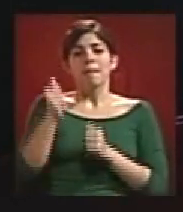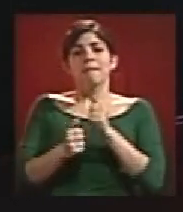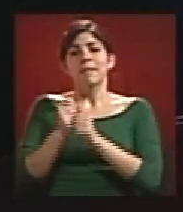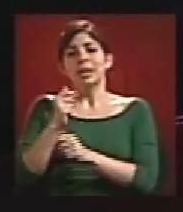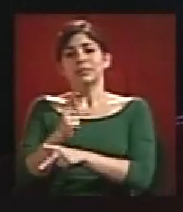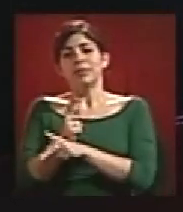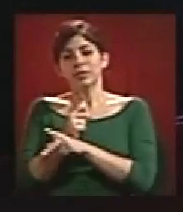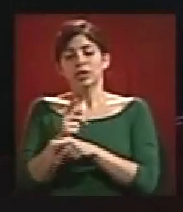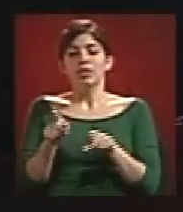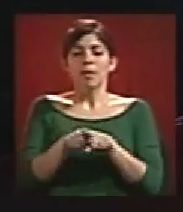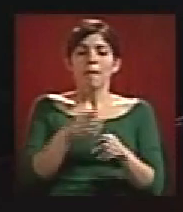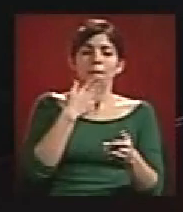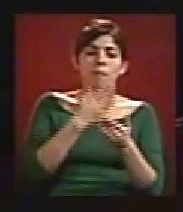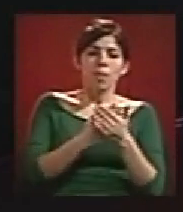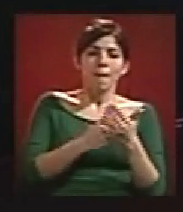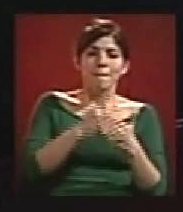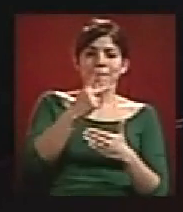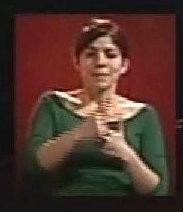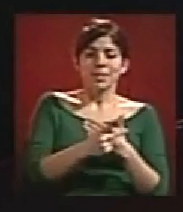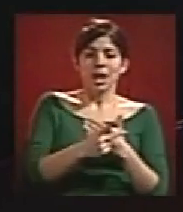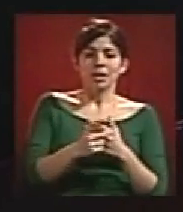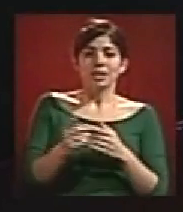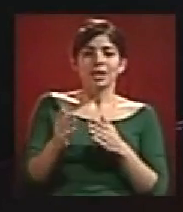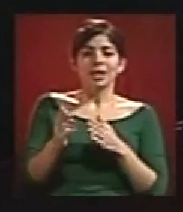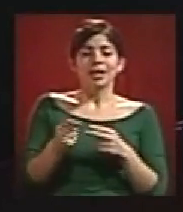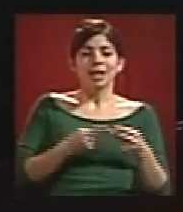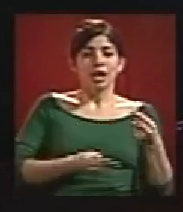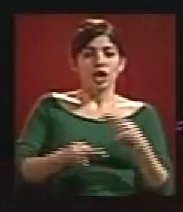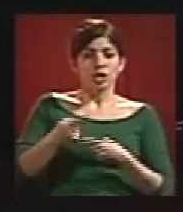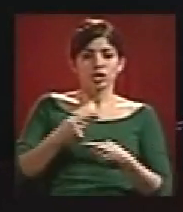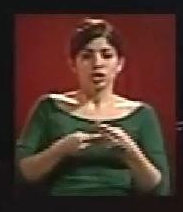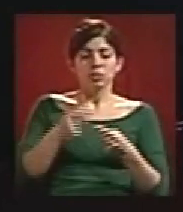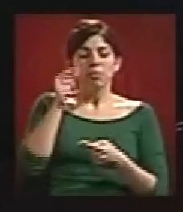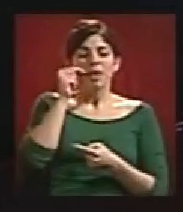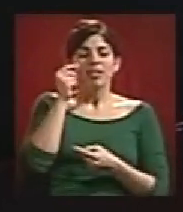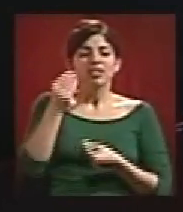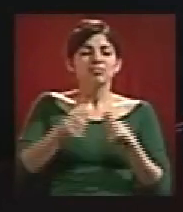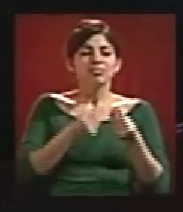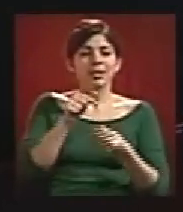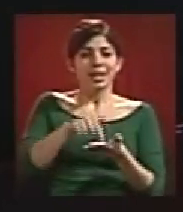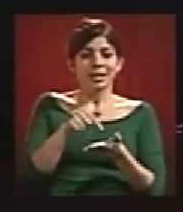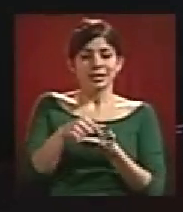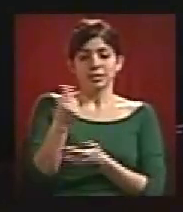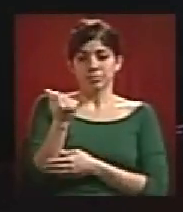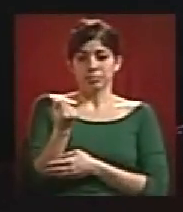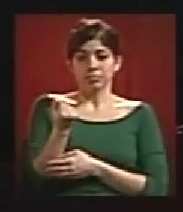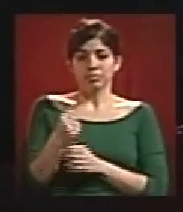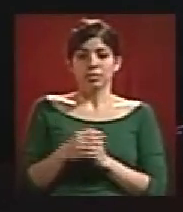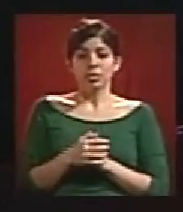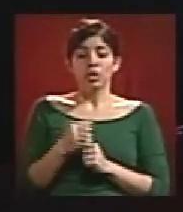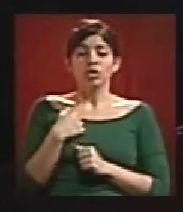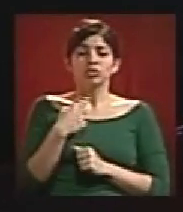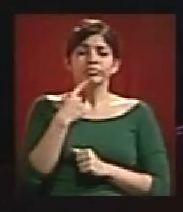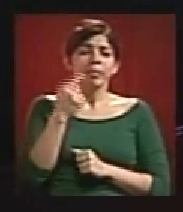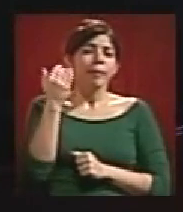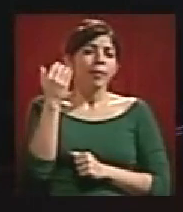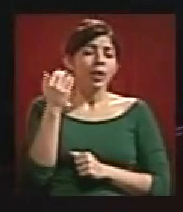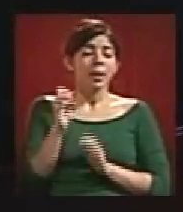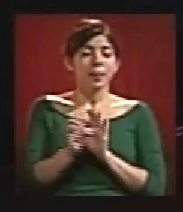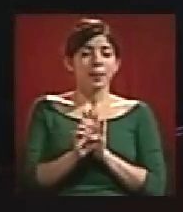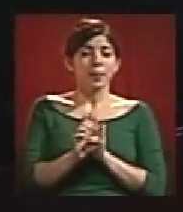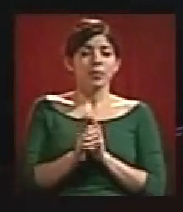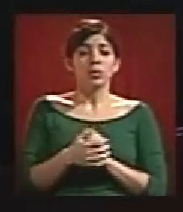un buen plan de negocio para entender qué es lo que el deudor quiere hacer con ese dinero. Y entonces, lo digo porque si tú